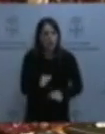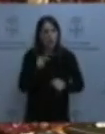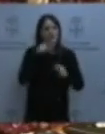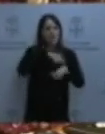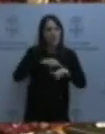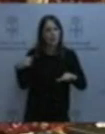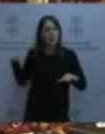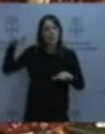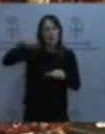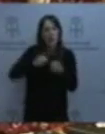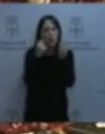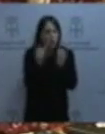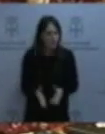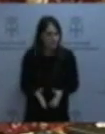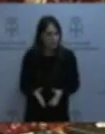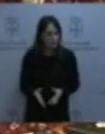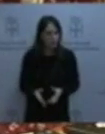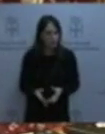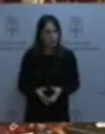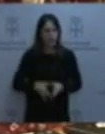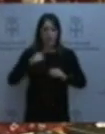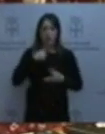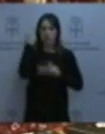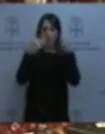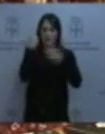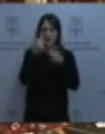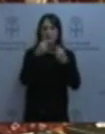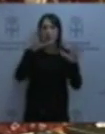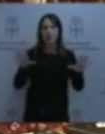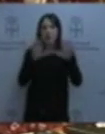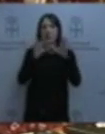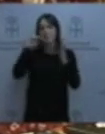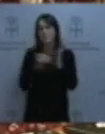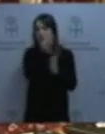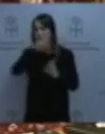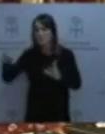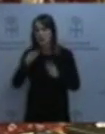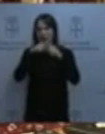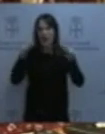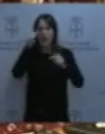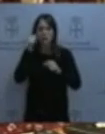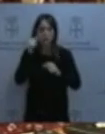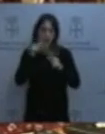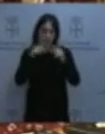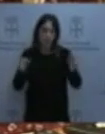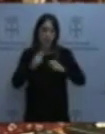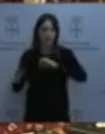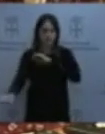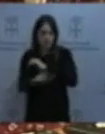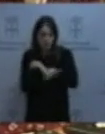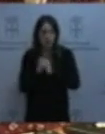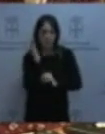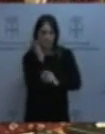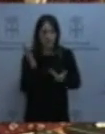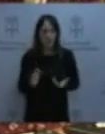las preferentes. Y yo creo que aquí hubo 10.000 personas estafadas en Asturias. Yo creo que la posición en el mundo, se lo he dicho antes, es fundamental. ¿Dónde estábamos cada uno en